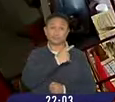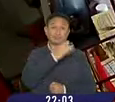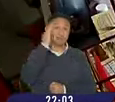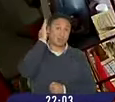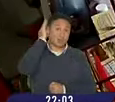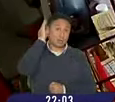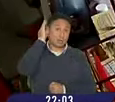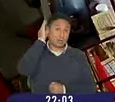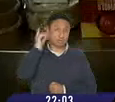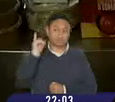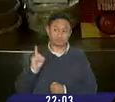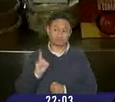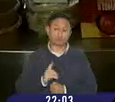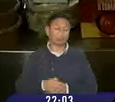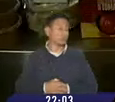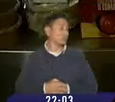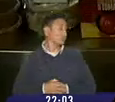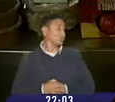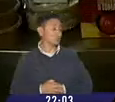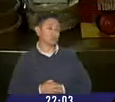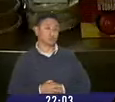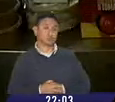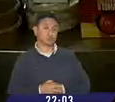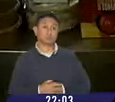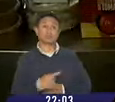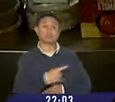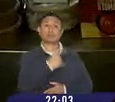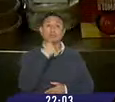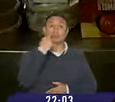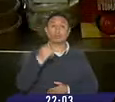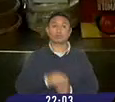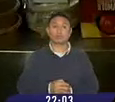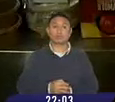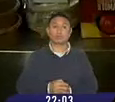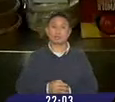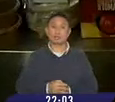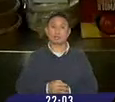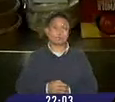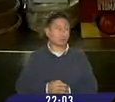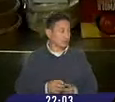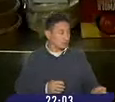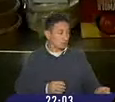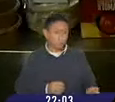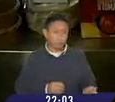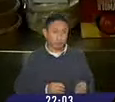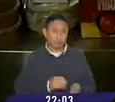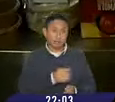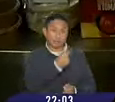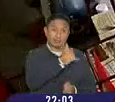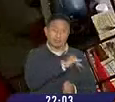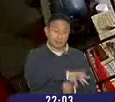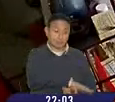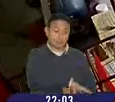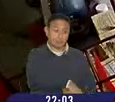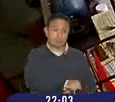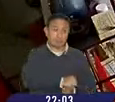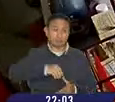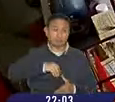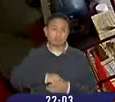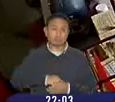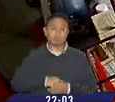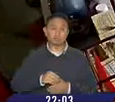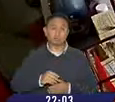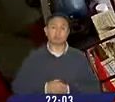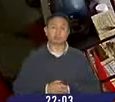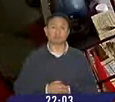las espaldas. Mientras eso pasa, el sujeto de camiseta y gorra abre la caja y se lleva todo el efectivo. Lo guarda en la